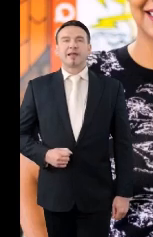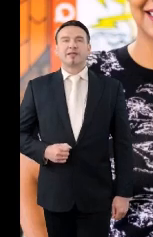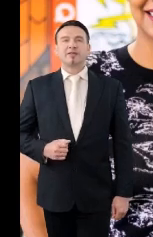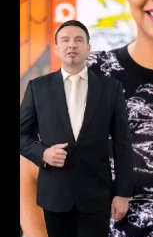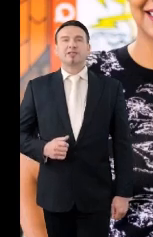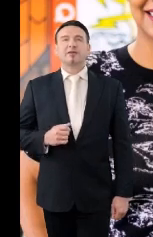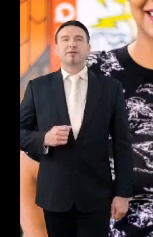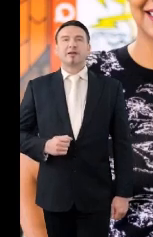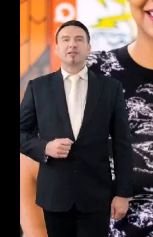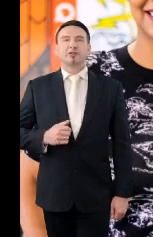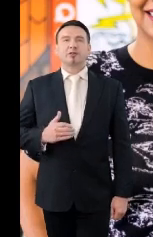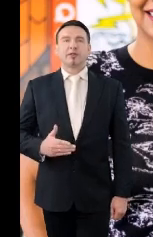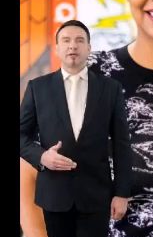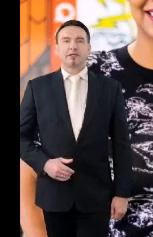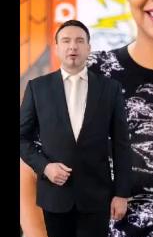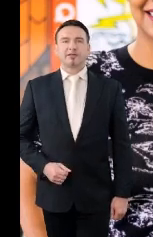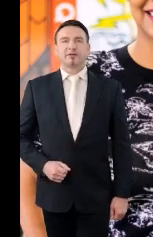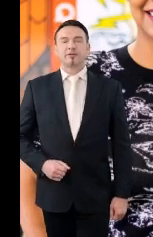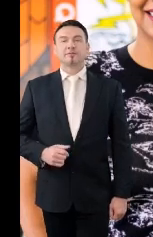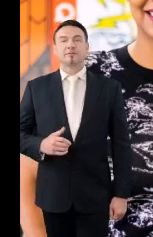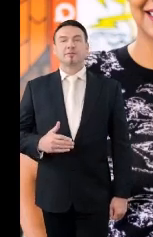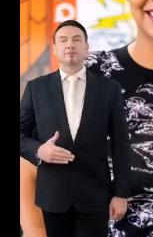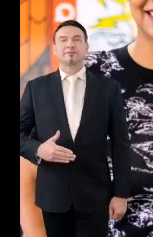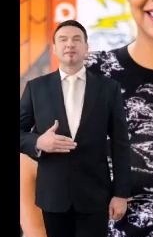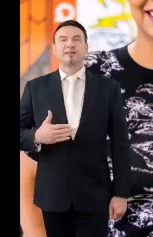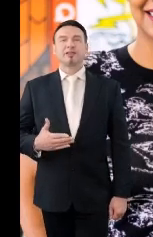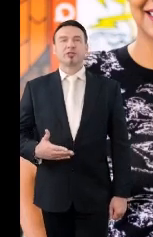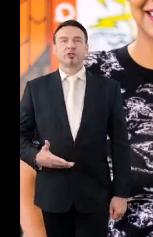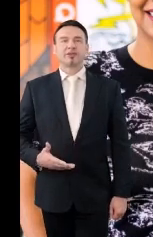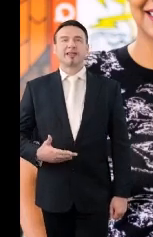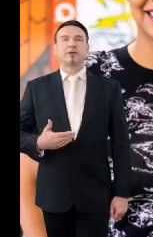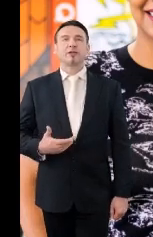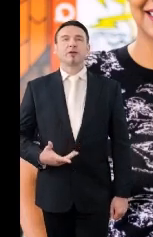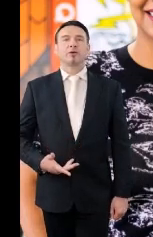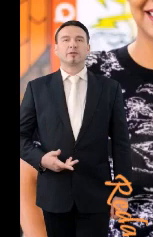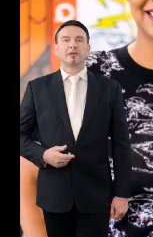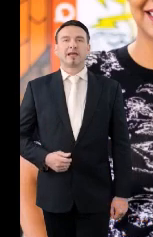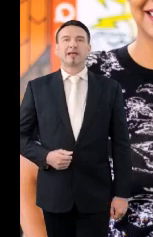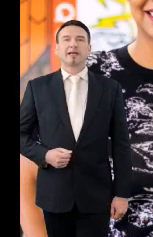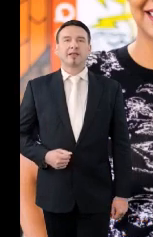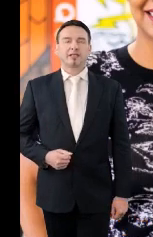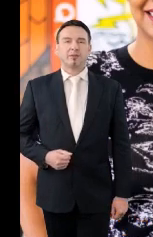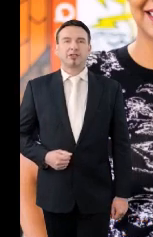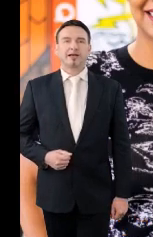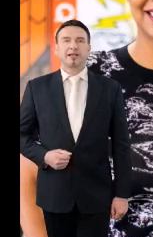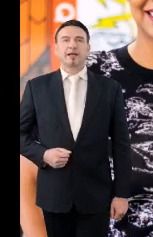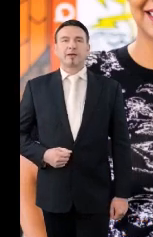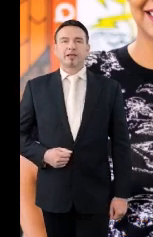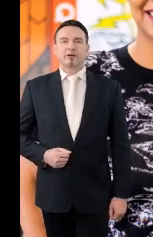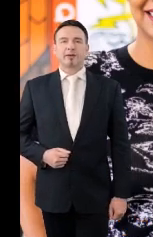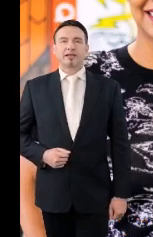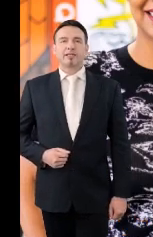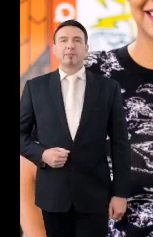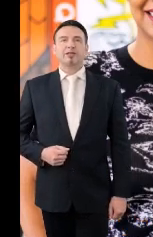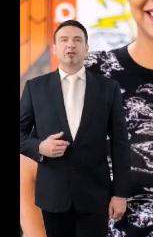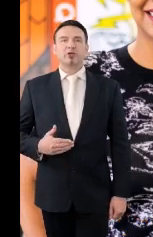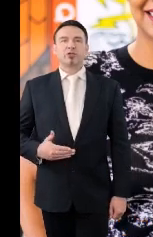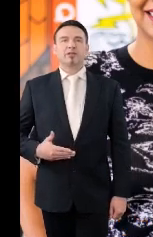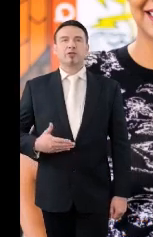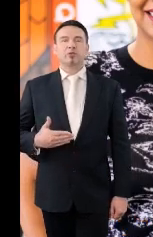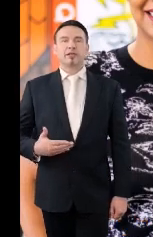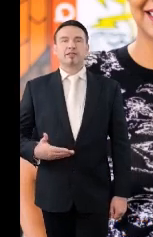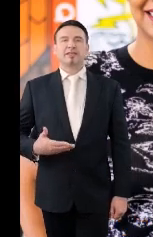California, a 16 de febrero de 2024. En sesión de Cabildo, la alcaldesa Montserrat Caballero Ramírez